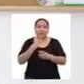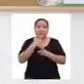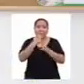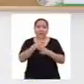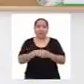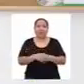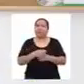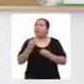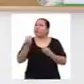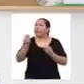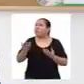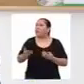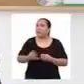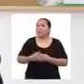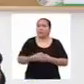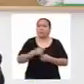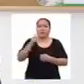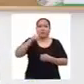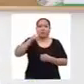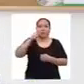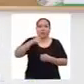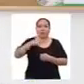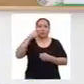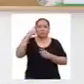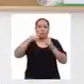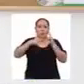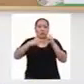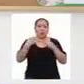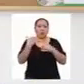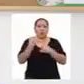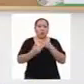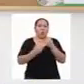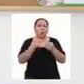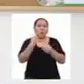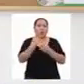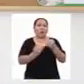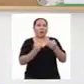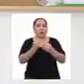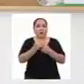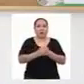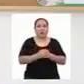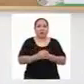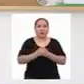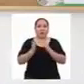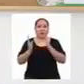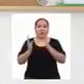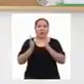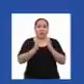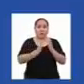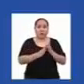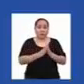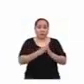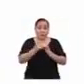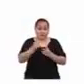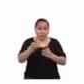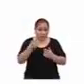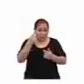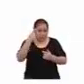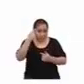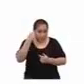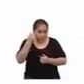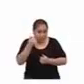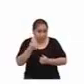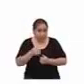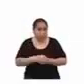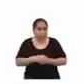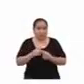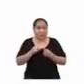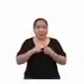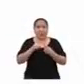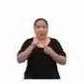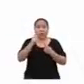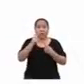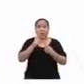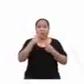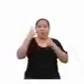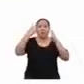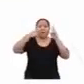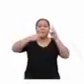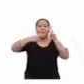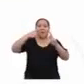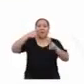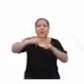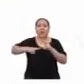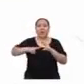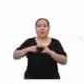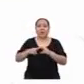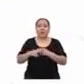¿Cómo? Para ello vamos a ver los pasos para organizar los datos estadísticos. ¿Te parece? Paso 1. Reconocer